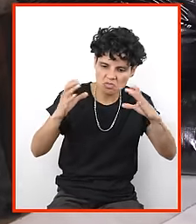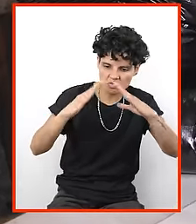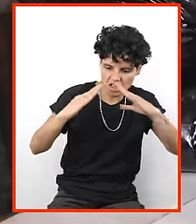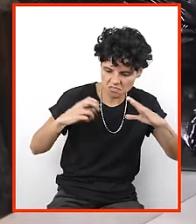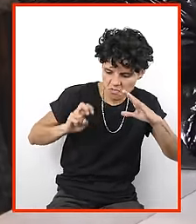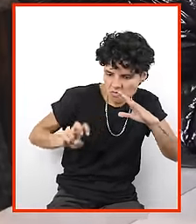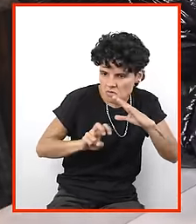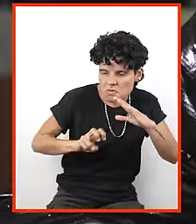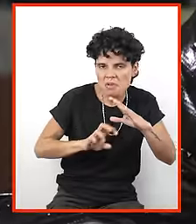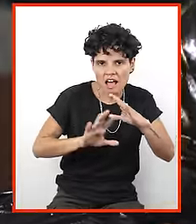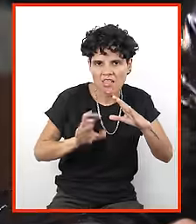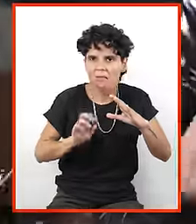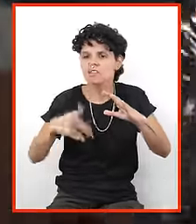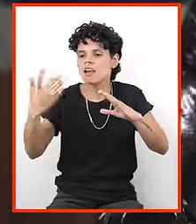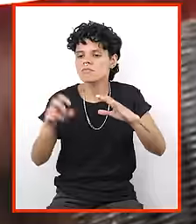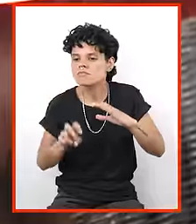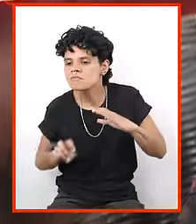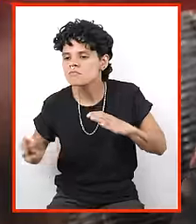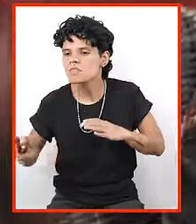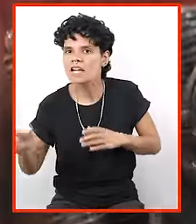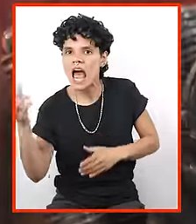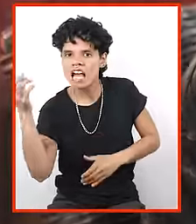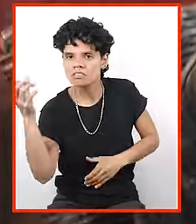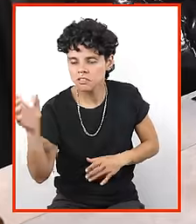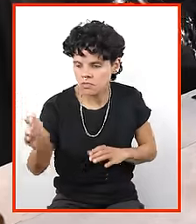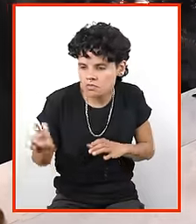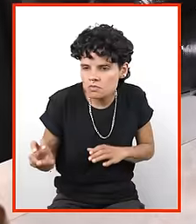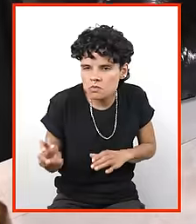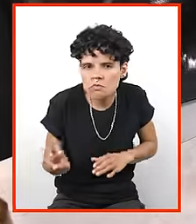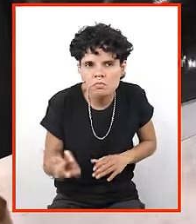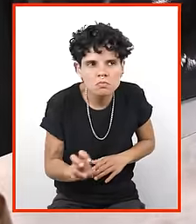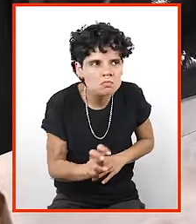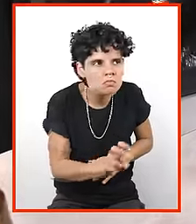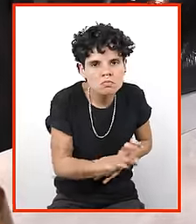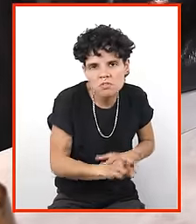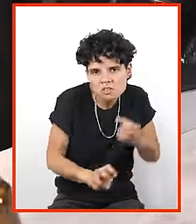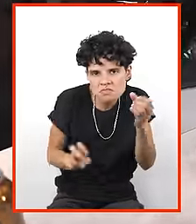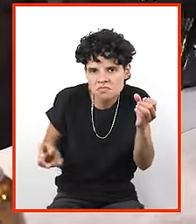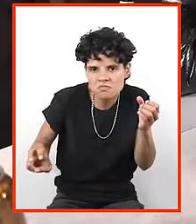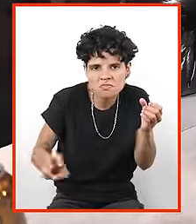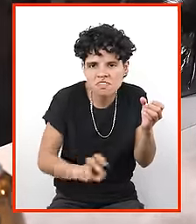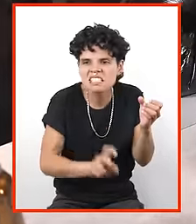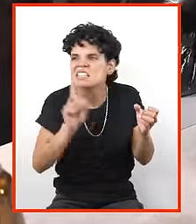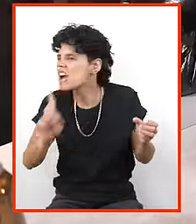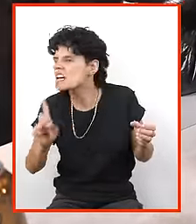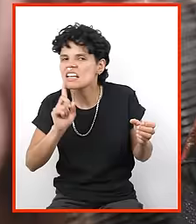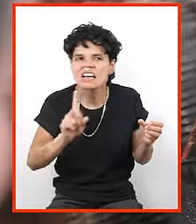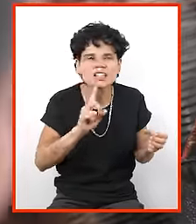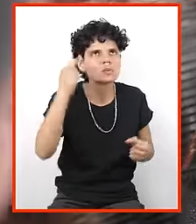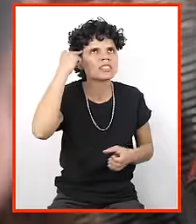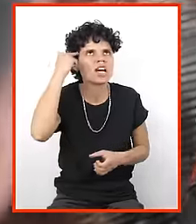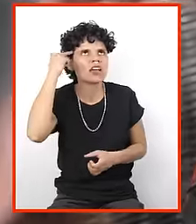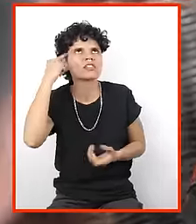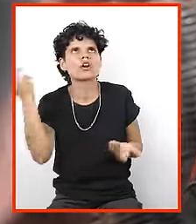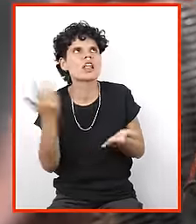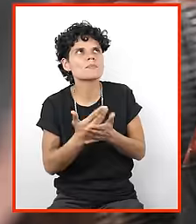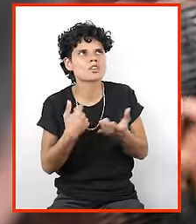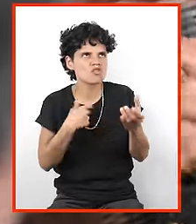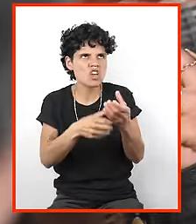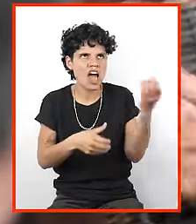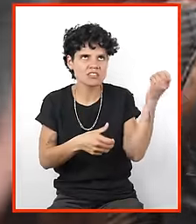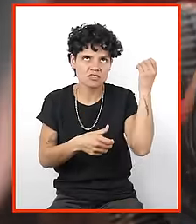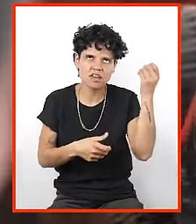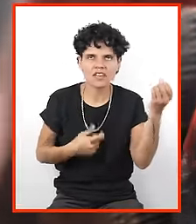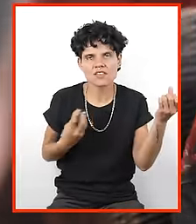ahí? Dije, ¿quién anda ahí? En todo este camino, con el hachita acá. Y yo dije, en todo este camino, yo dije, ya, ¿cuál es tu plan, Denise? Porque tenía un hacha.